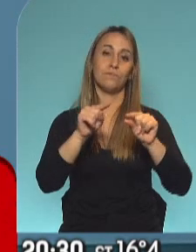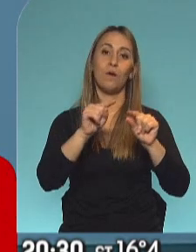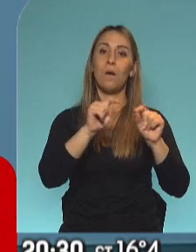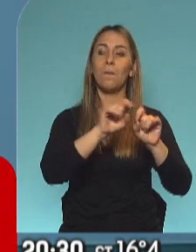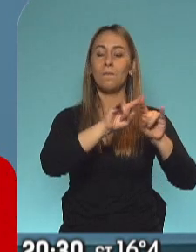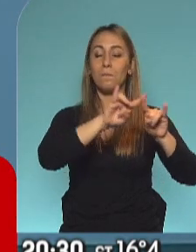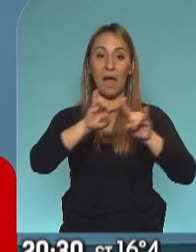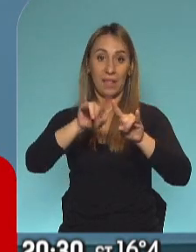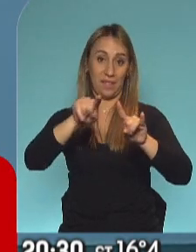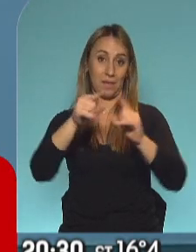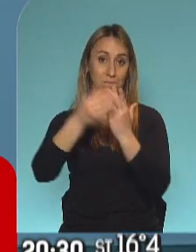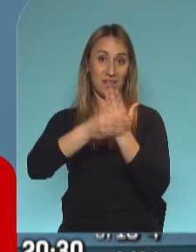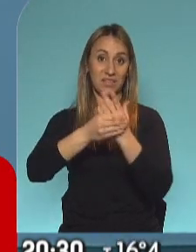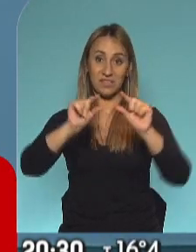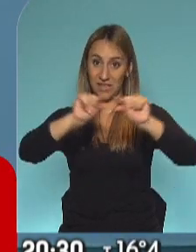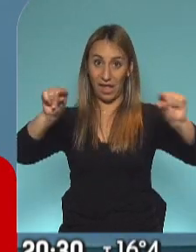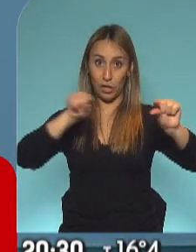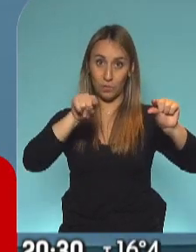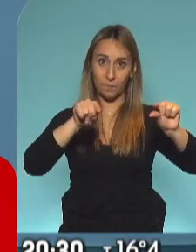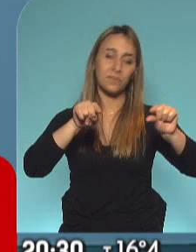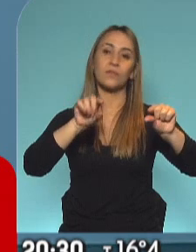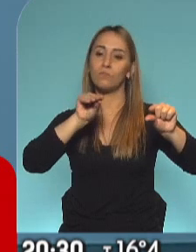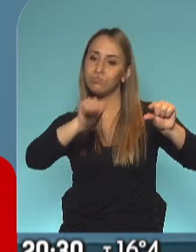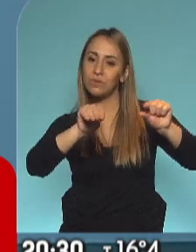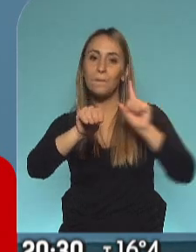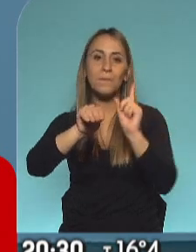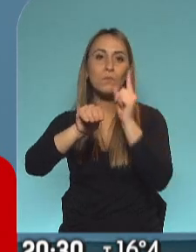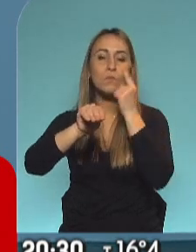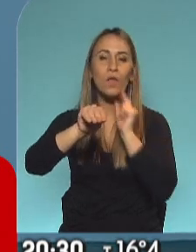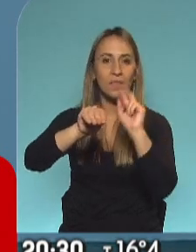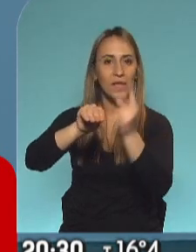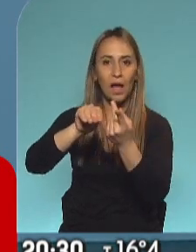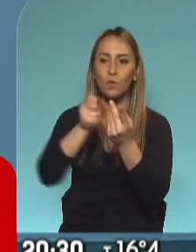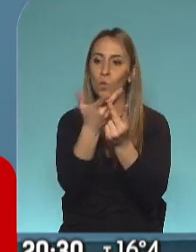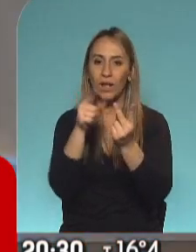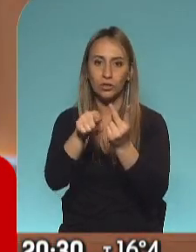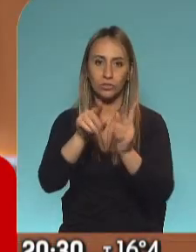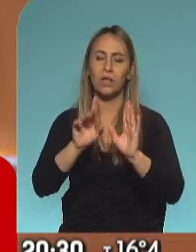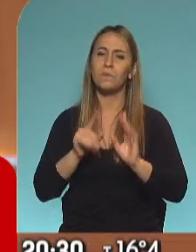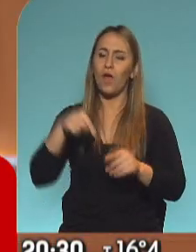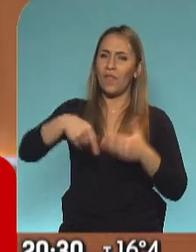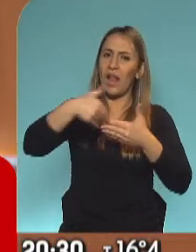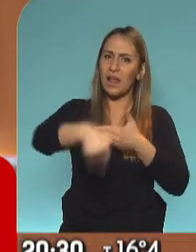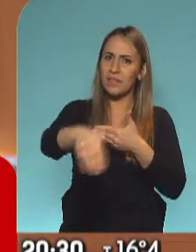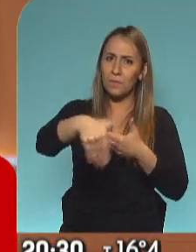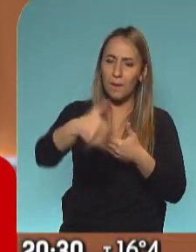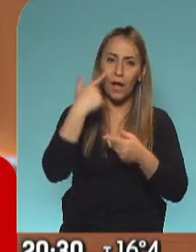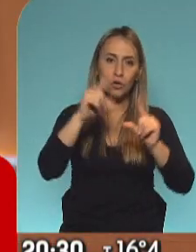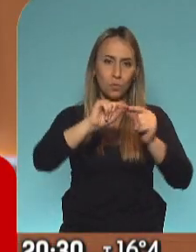ministerio, son los que realmente corresponden ese día. ¿Y a partir de ahora también vamos a ver reflejados los más de 3.000 que se anunciaron hoy